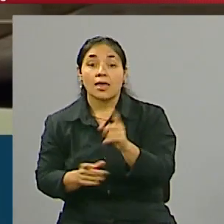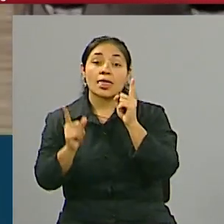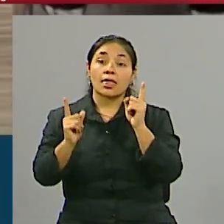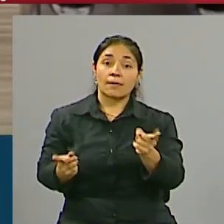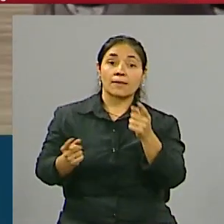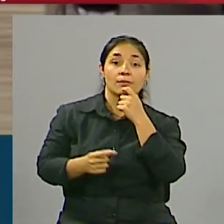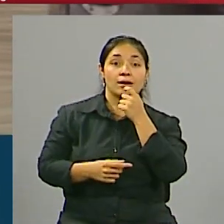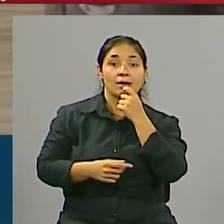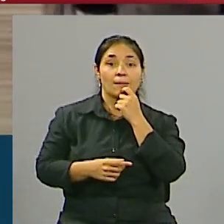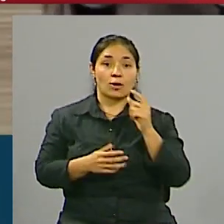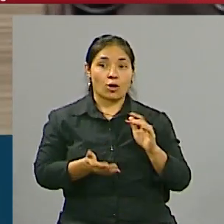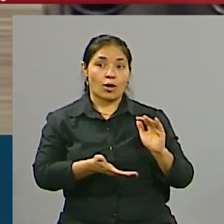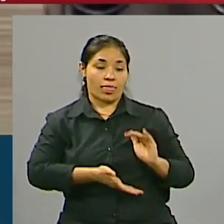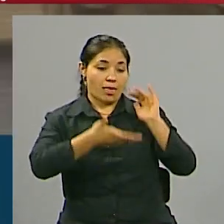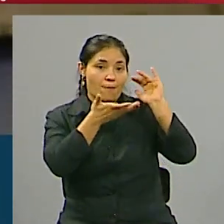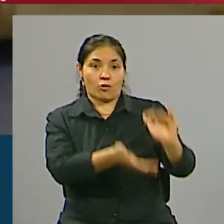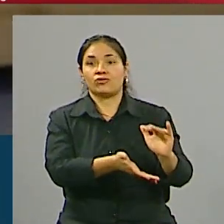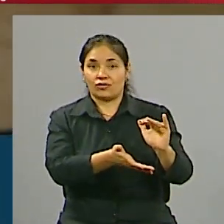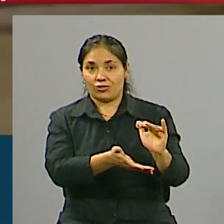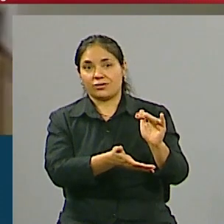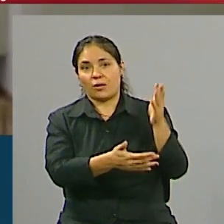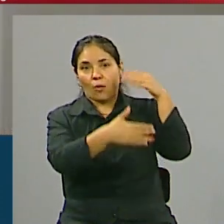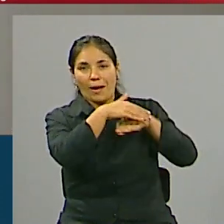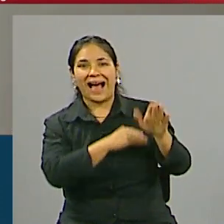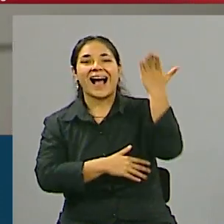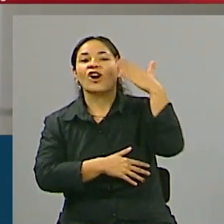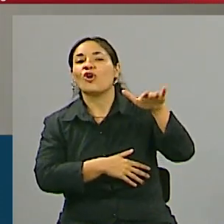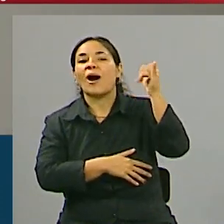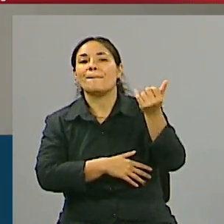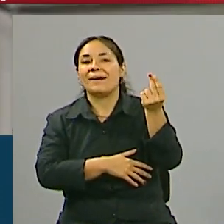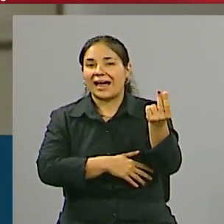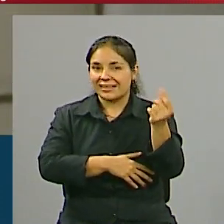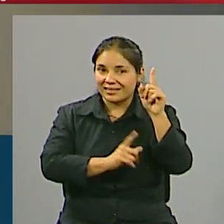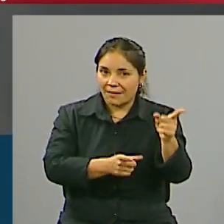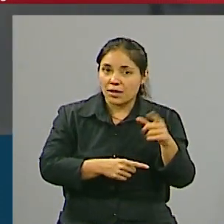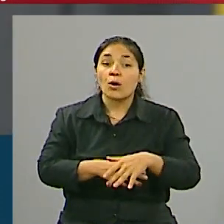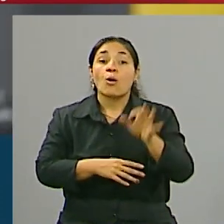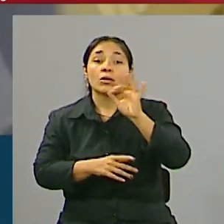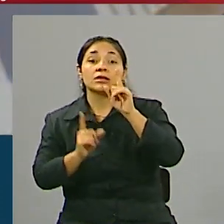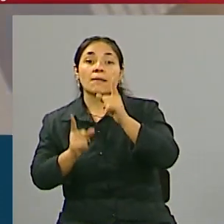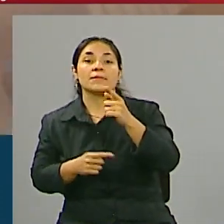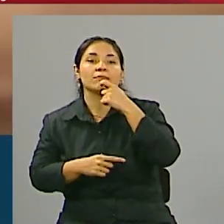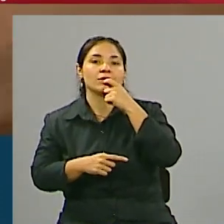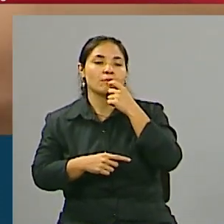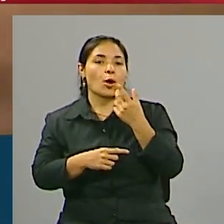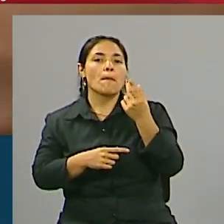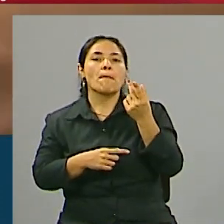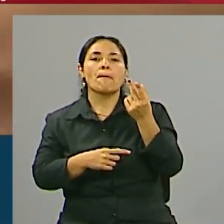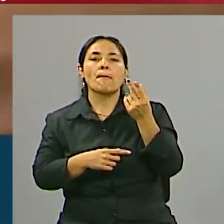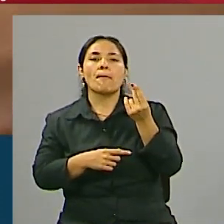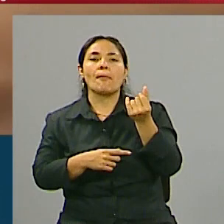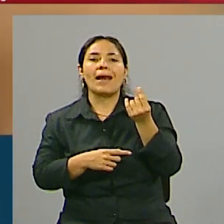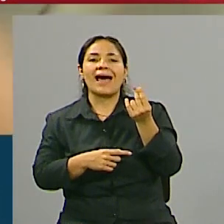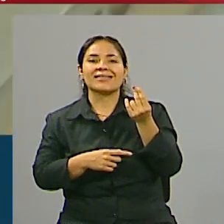consideran los depósitos a la vista, ¿no?, o en cuenta corriente, o si también se consideran los depósitos a plazo fijo.